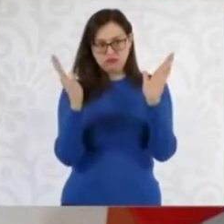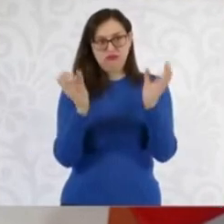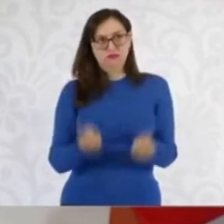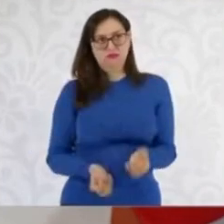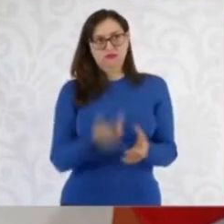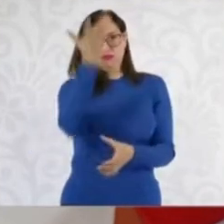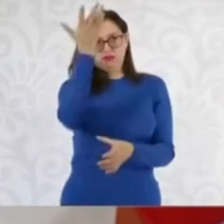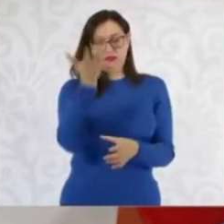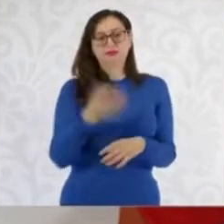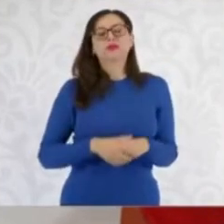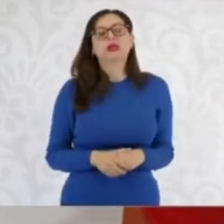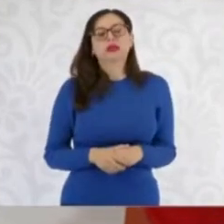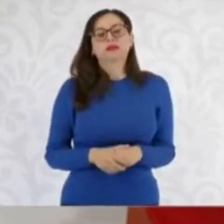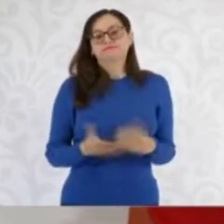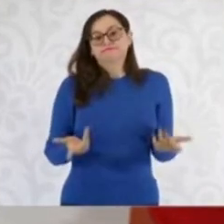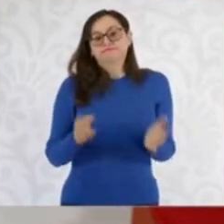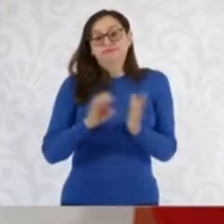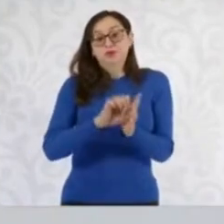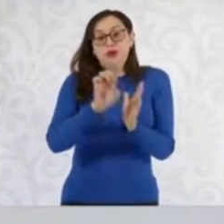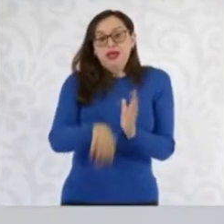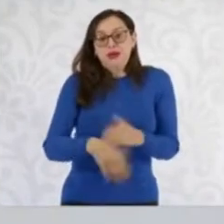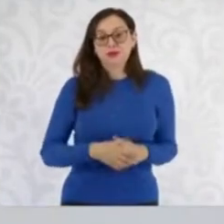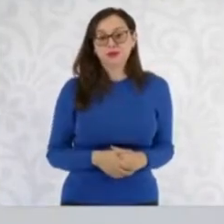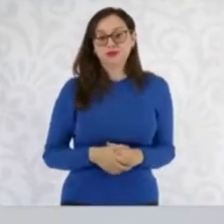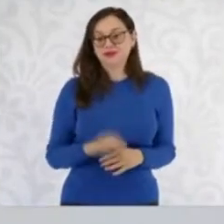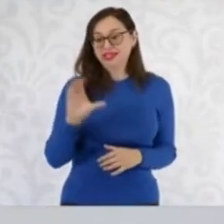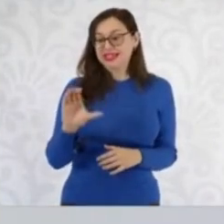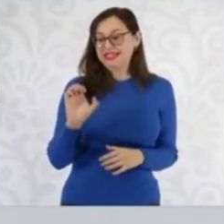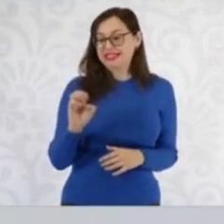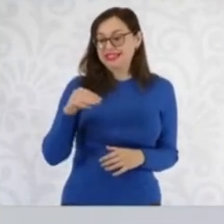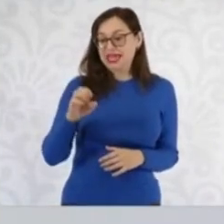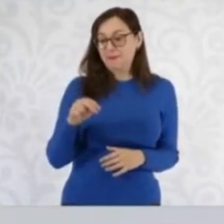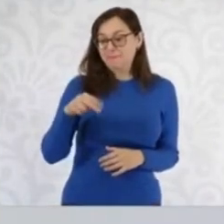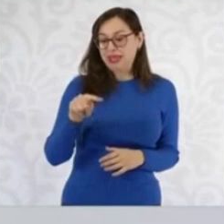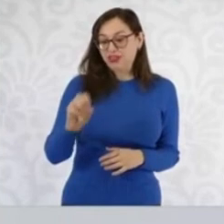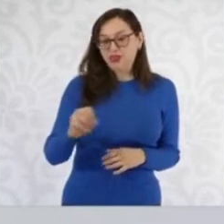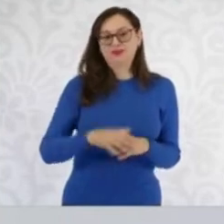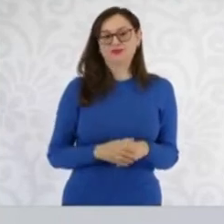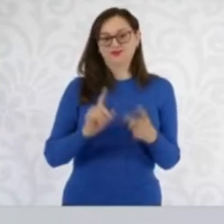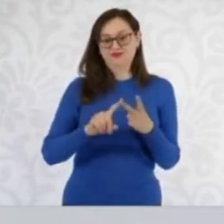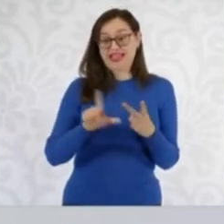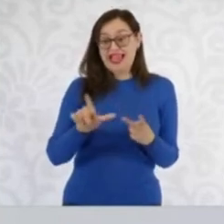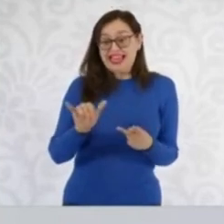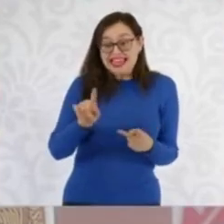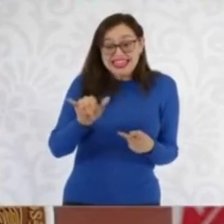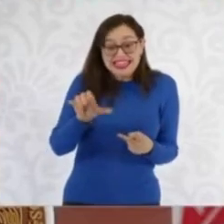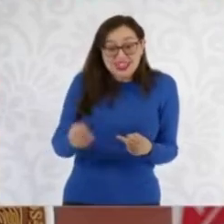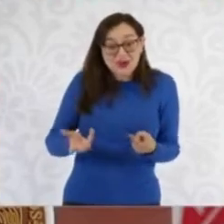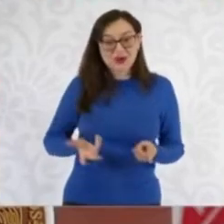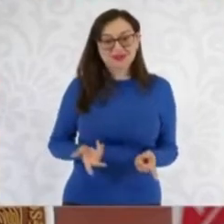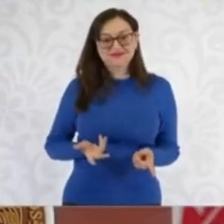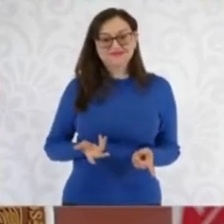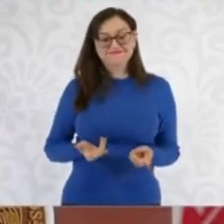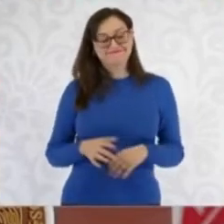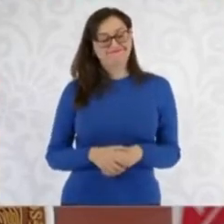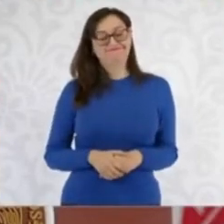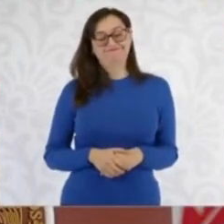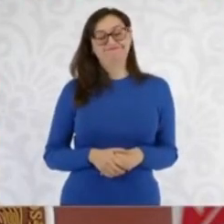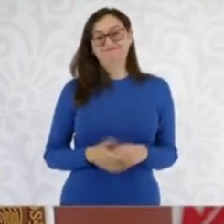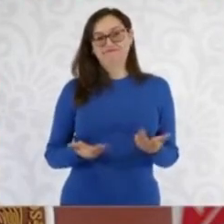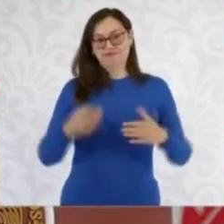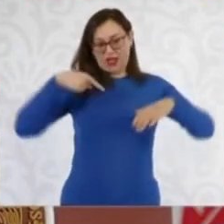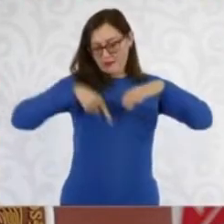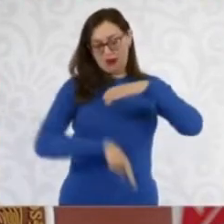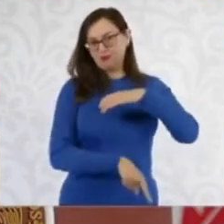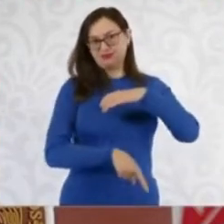arena que fabrican cemento, pues son minas a cielo abierto. El litio, que nos importa mucho producirlo, pues es minería a cielo